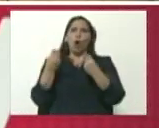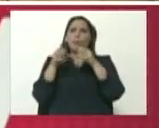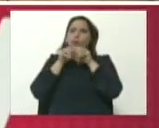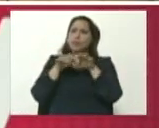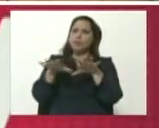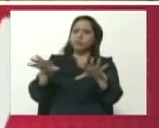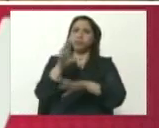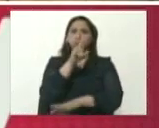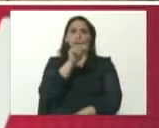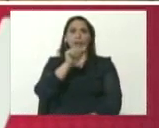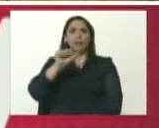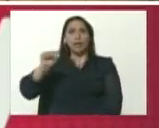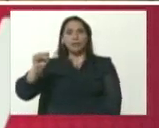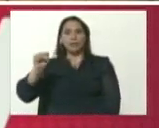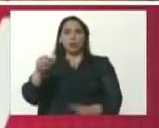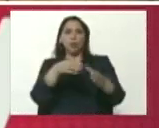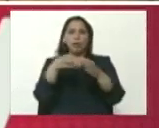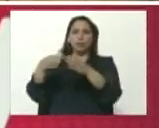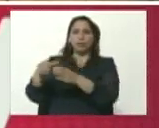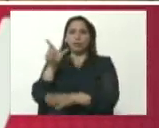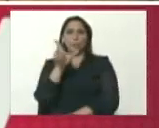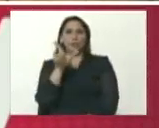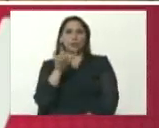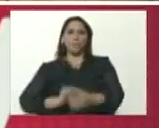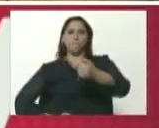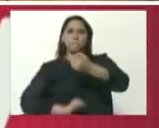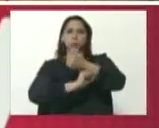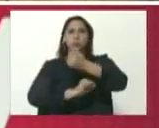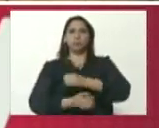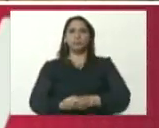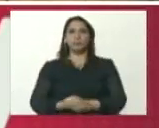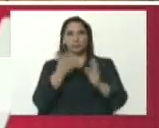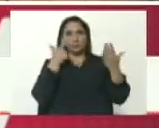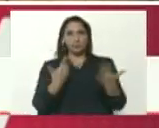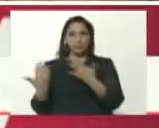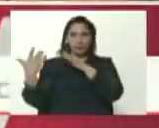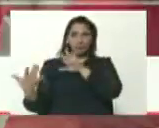de las RAS y la organización del partido en la base? Adelante.